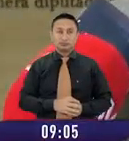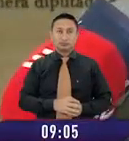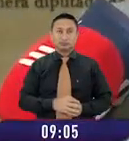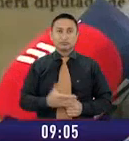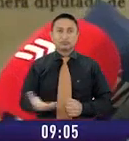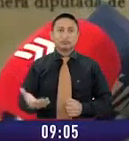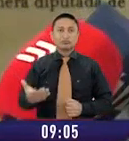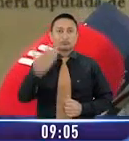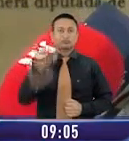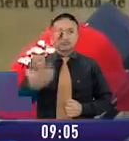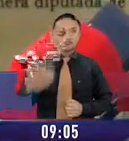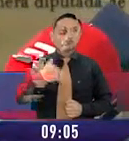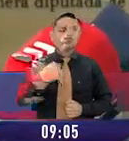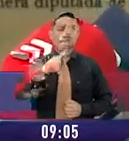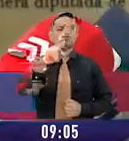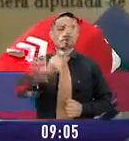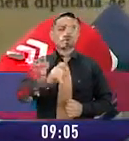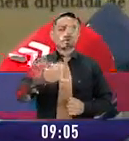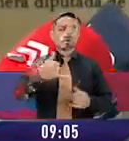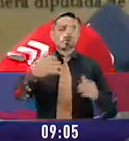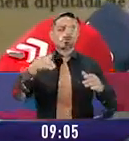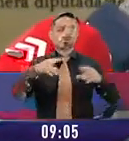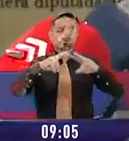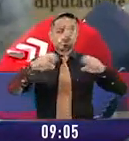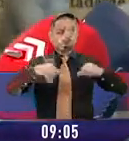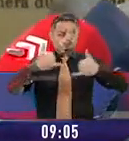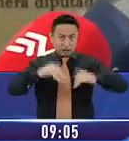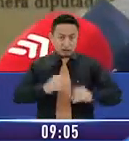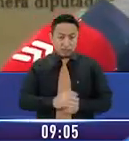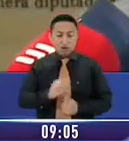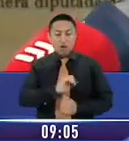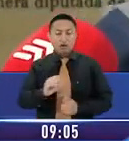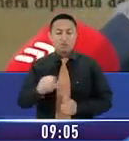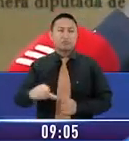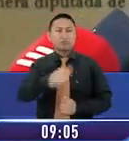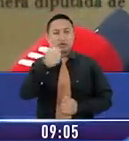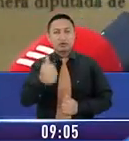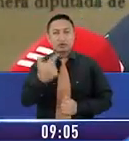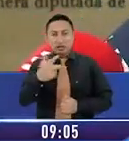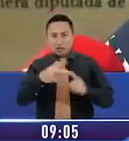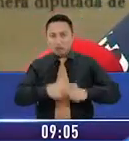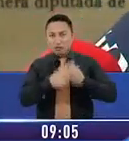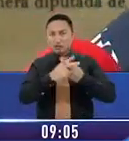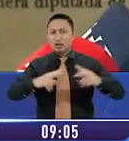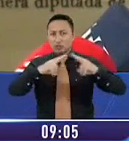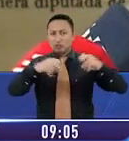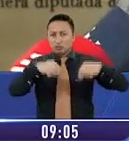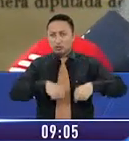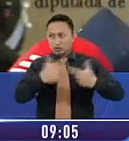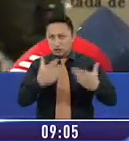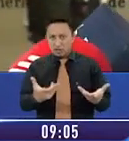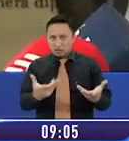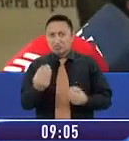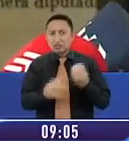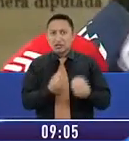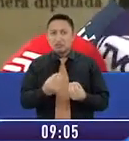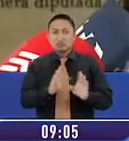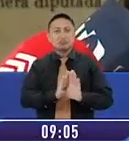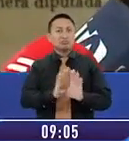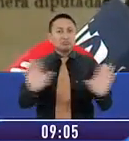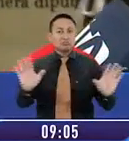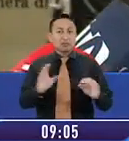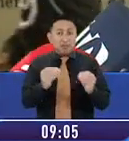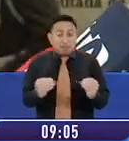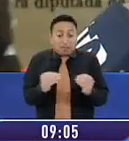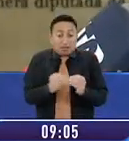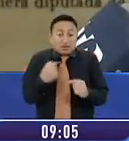es que se han iniciado los expedientes o si no, o en algunos casos si es que se ha iniciado ya la instrucción fiscal o en qué etapa están. De ahí no queremos